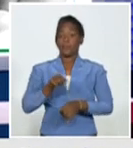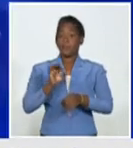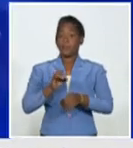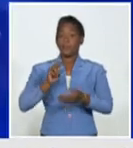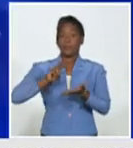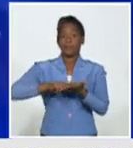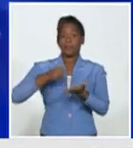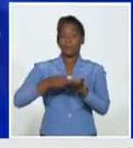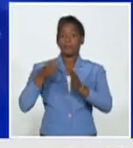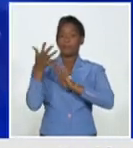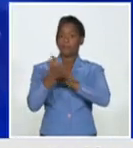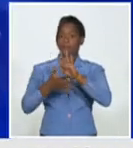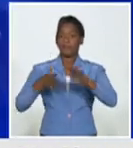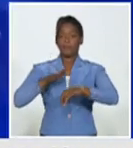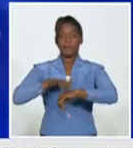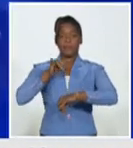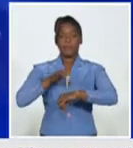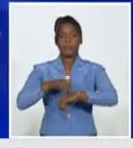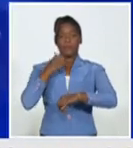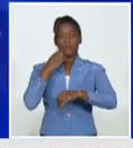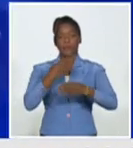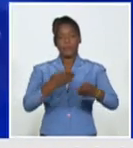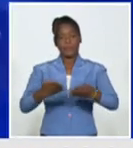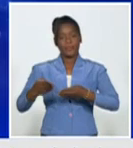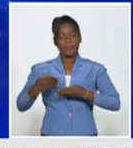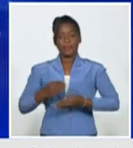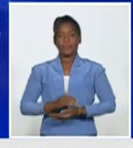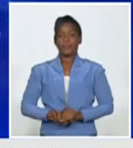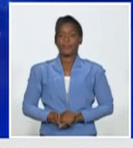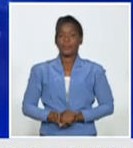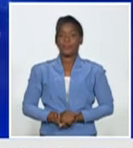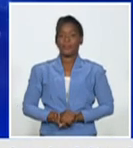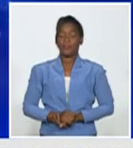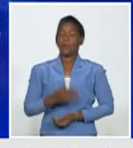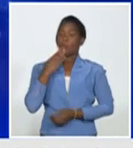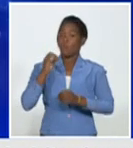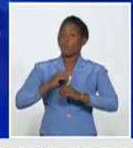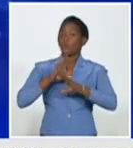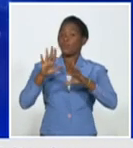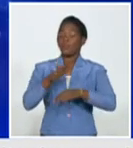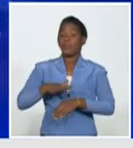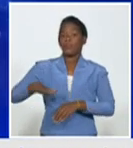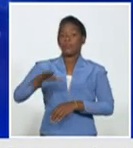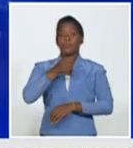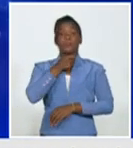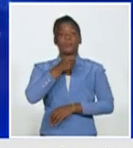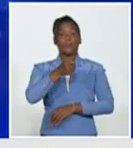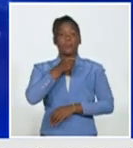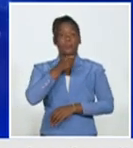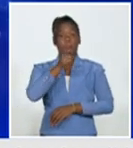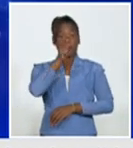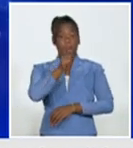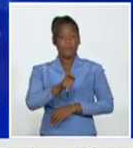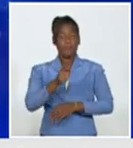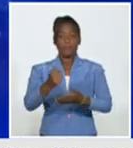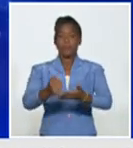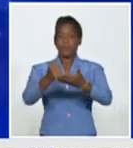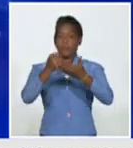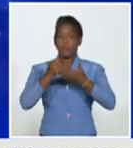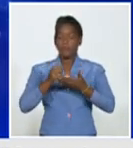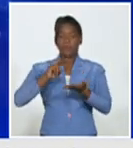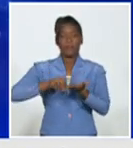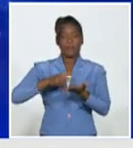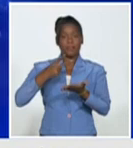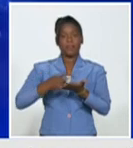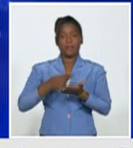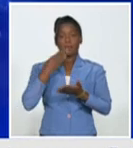González. Doctor. Buenos días, Pepe. Buenos días a ti, al equipo que nos acompaña, a la intérprete de lenguas de señas